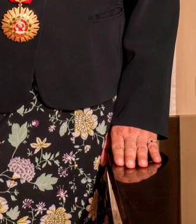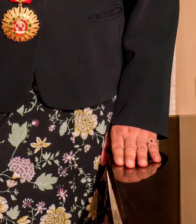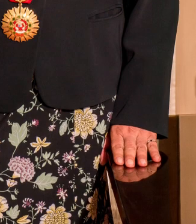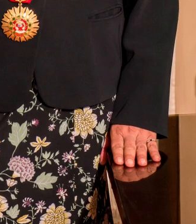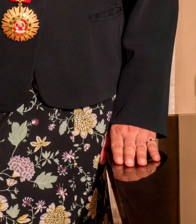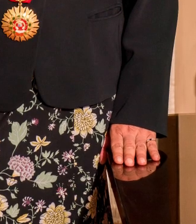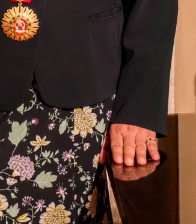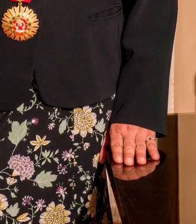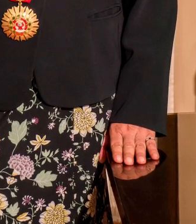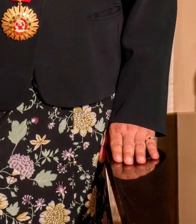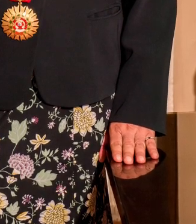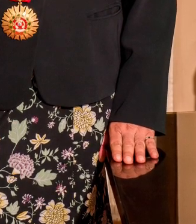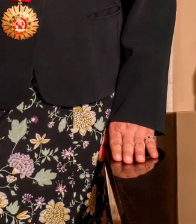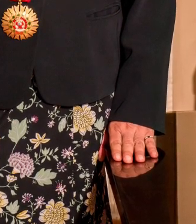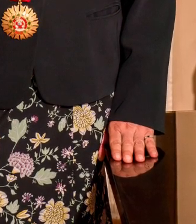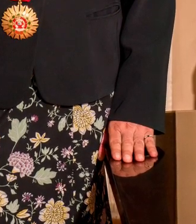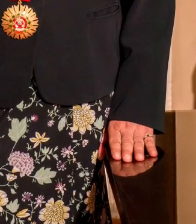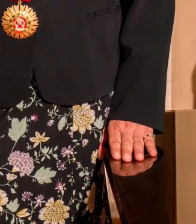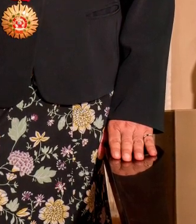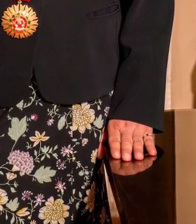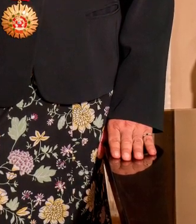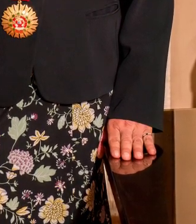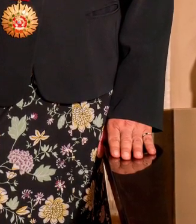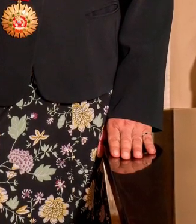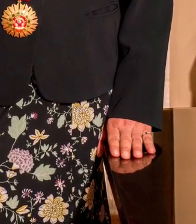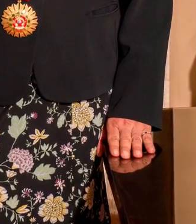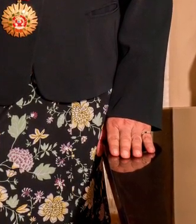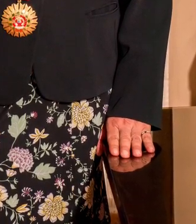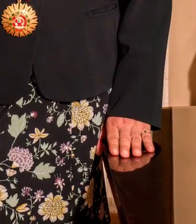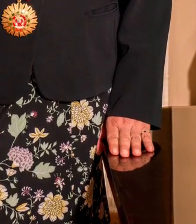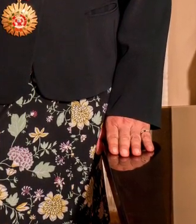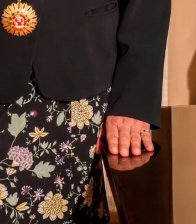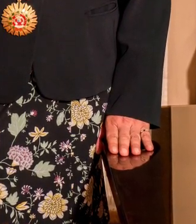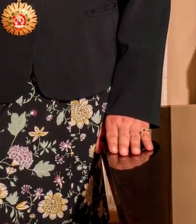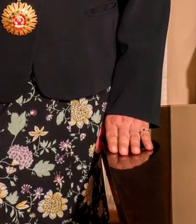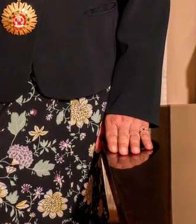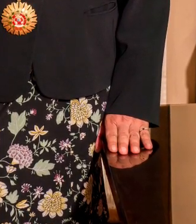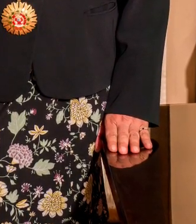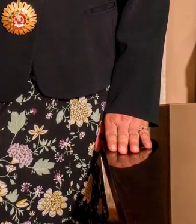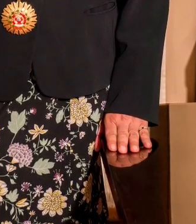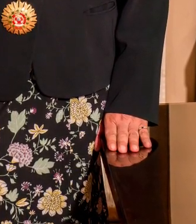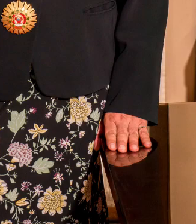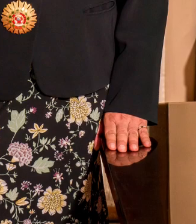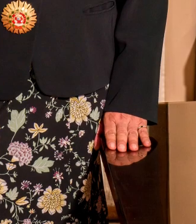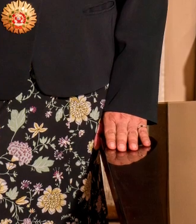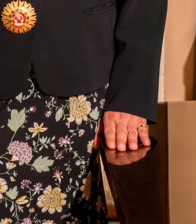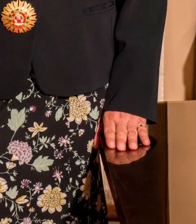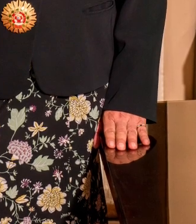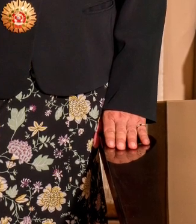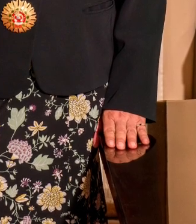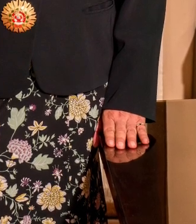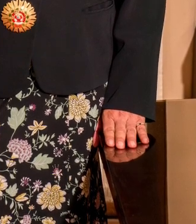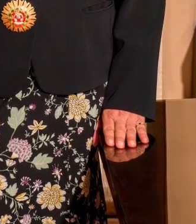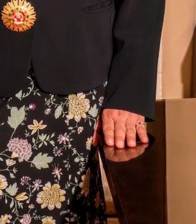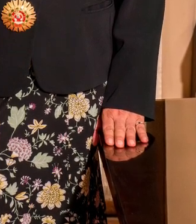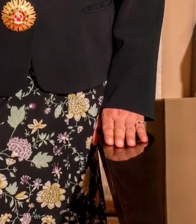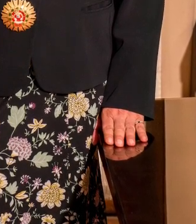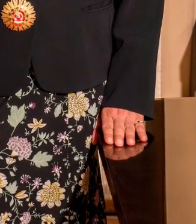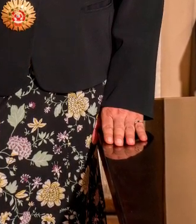Buenos días. Audiencia pública remota de Sala Primera, Lima, 19 de junio